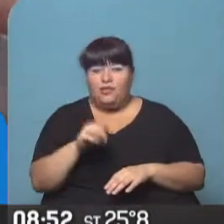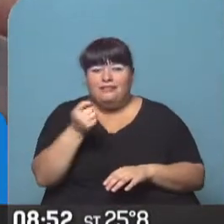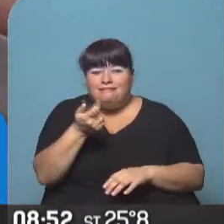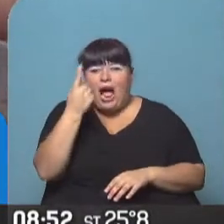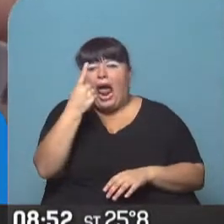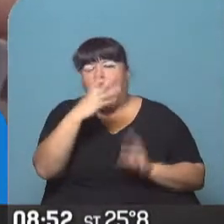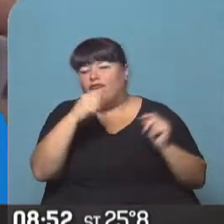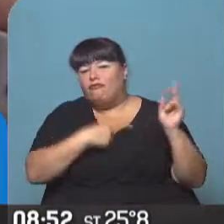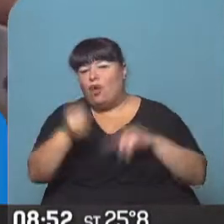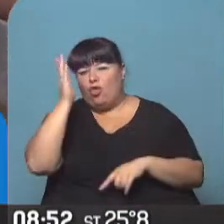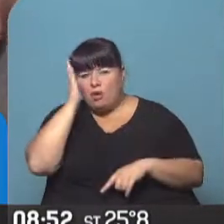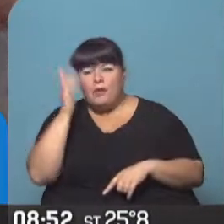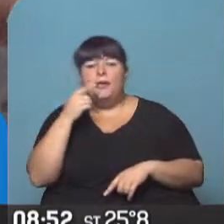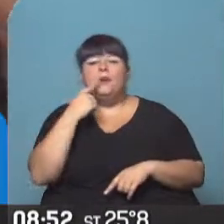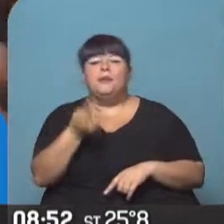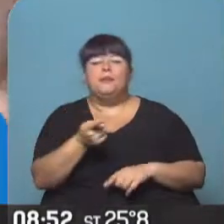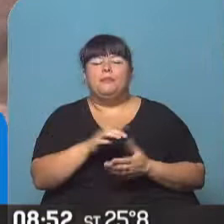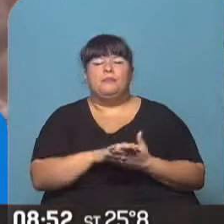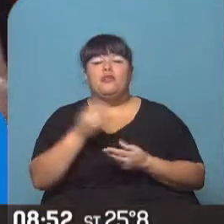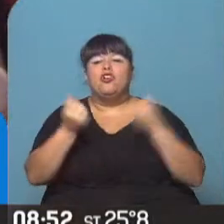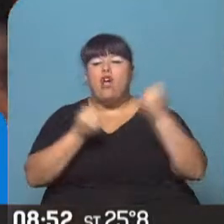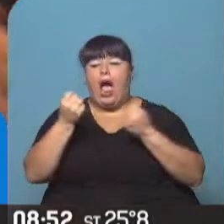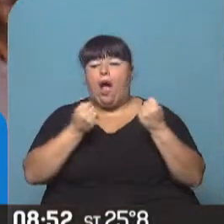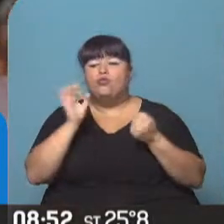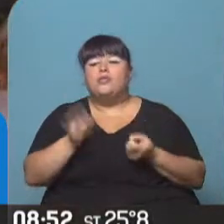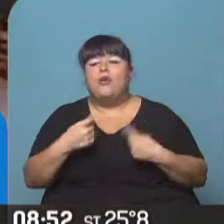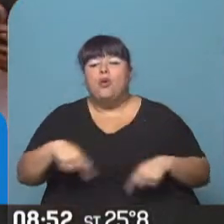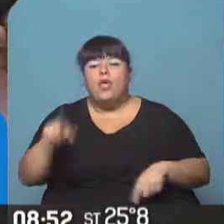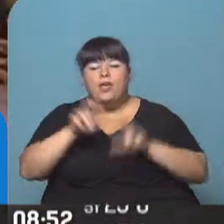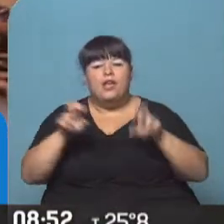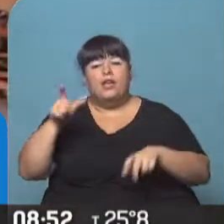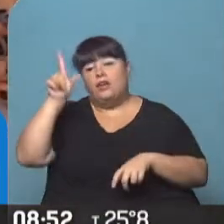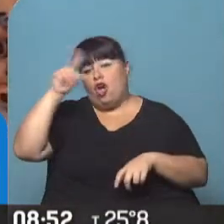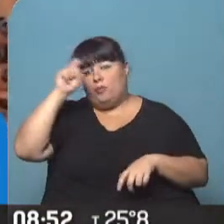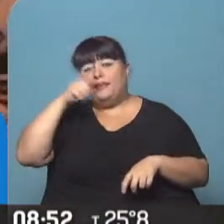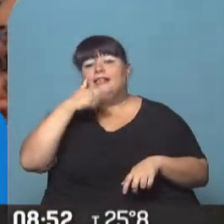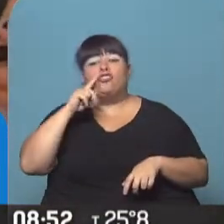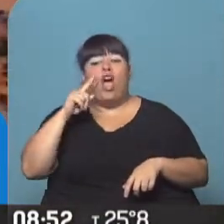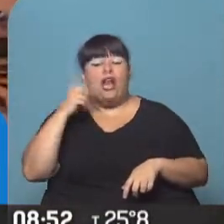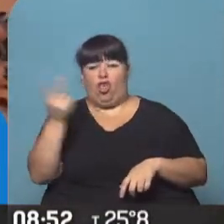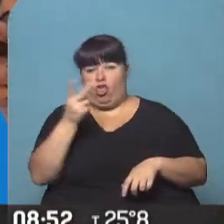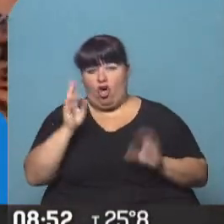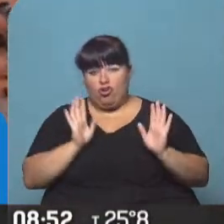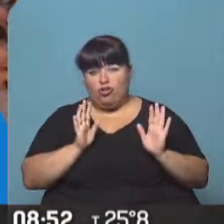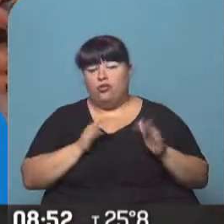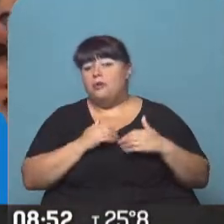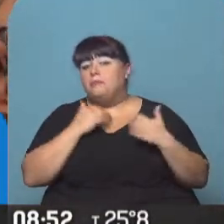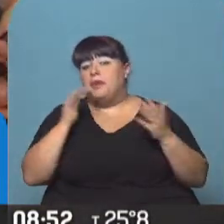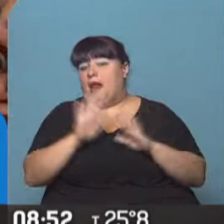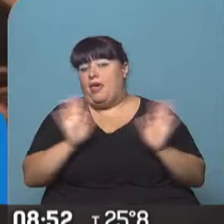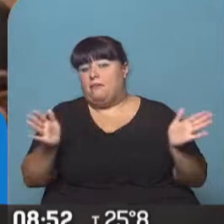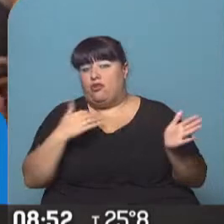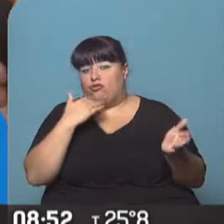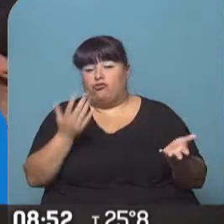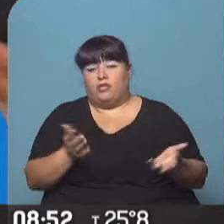a la una más o menos. Pregunta, ¿qué es lo de los conductores del vehículo? Mira, están en el Santo Gianni los dos, pero nada más